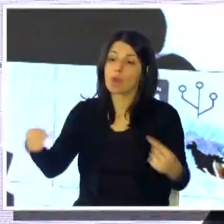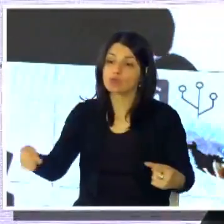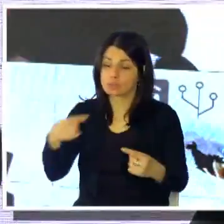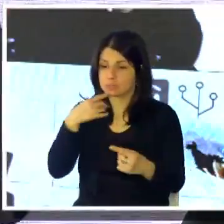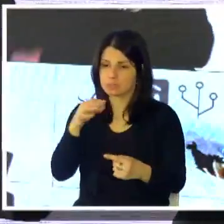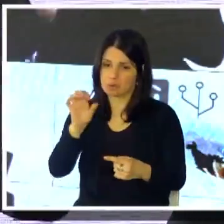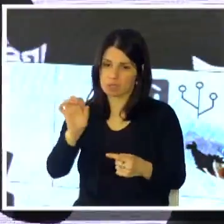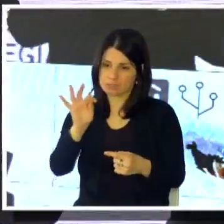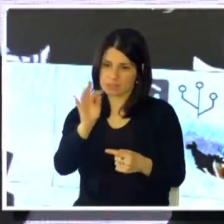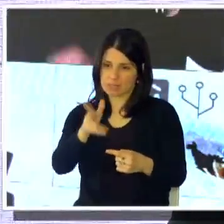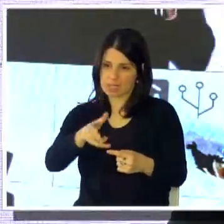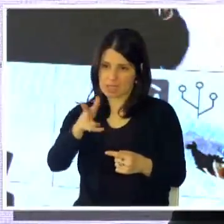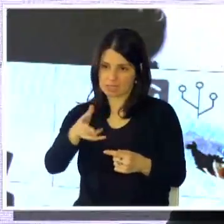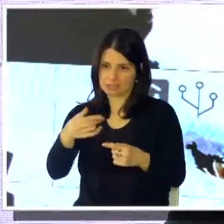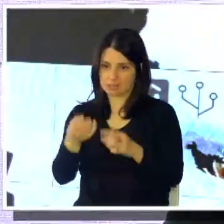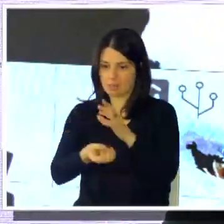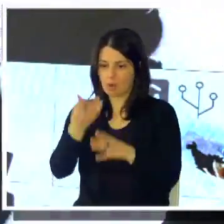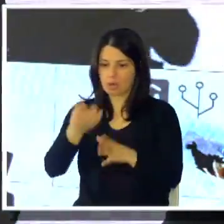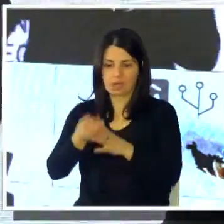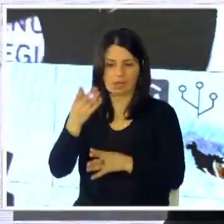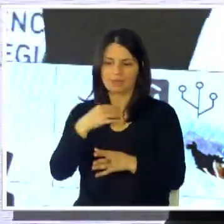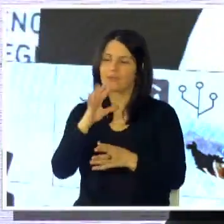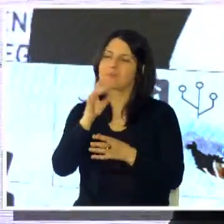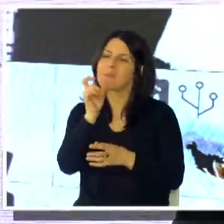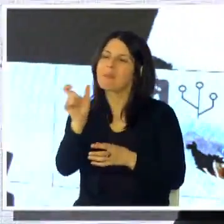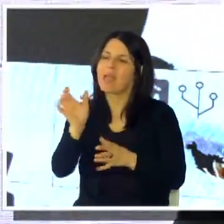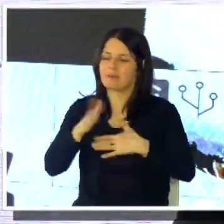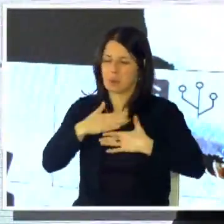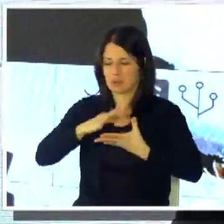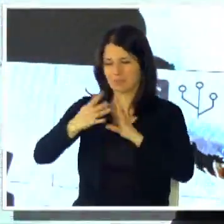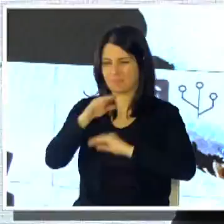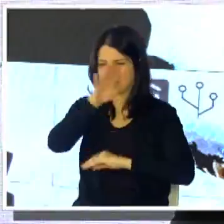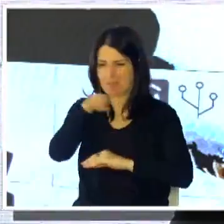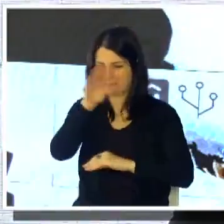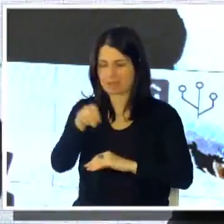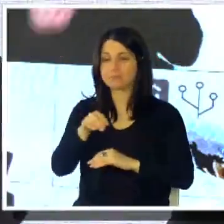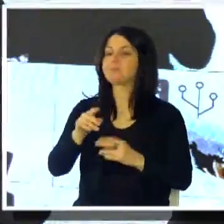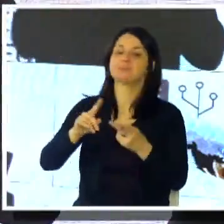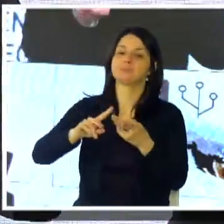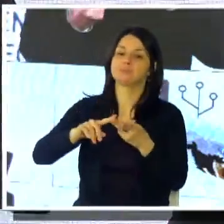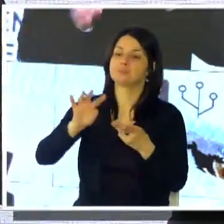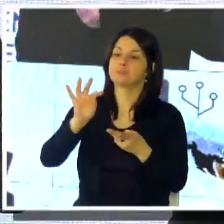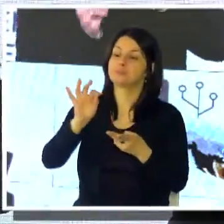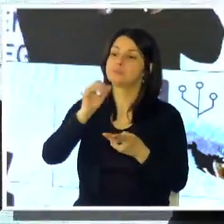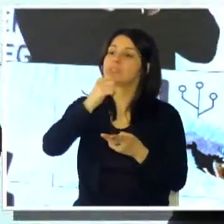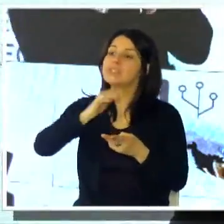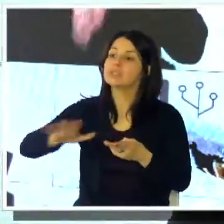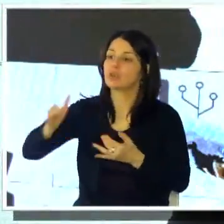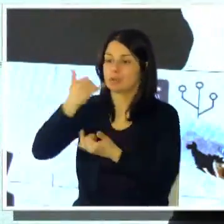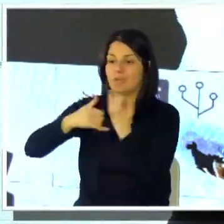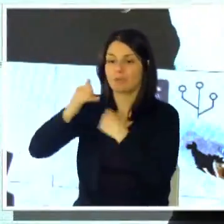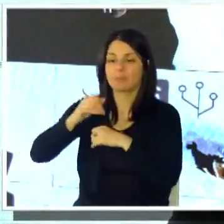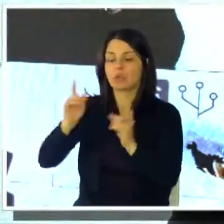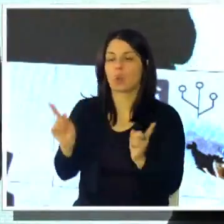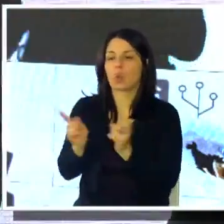STH, vamos generando nuestra propia jerga, el Short Term Historic Data, o sea, información histórica pero de corto